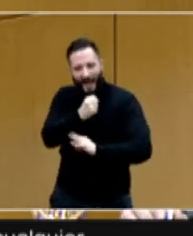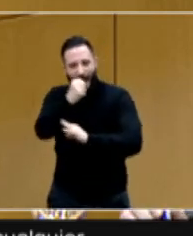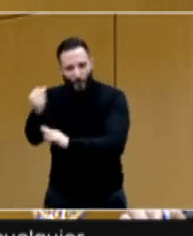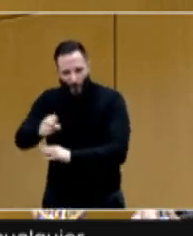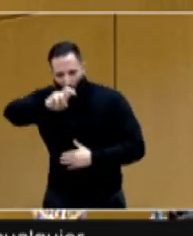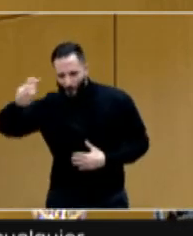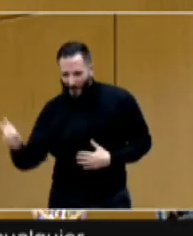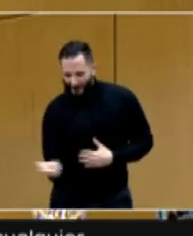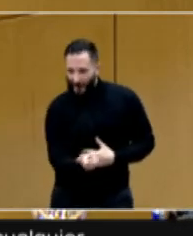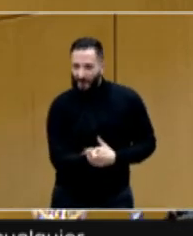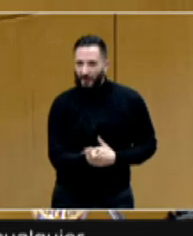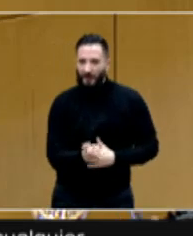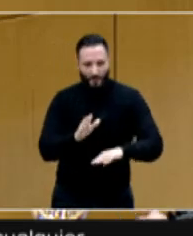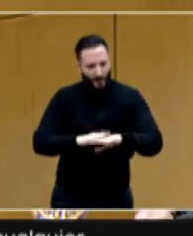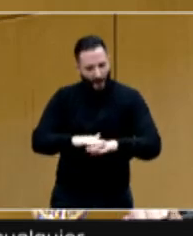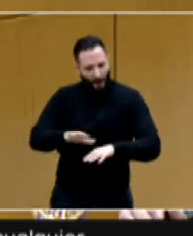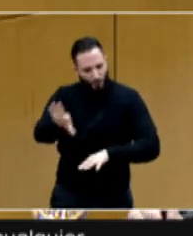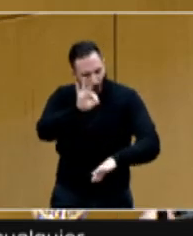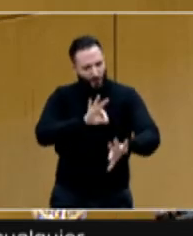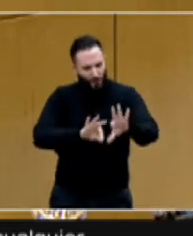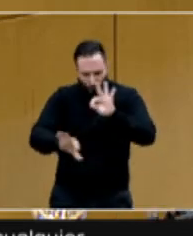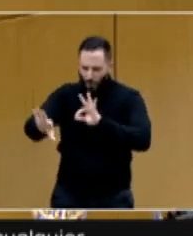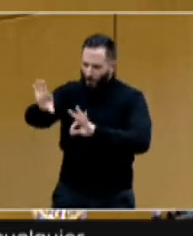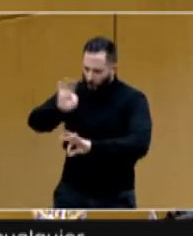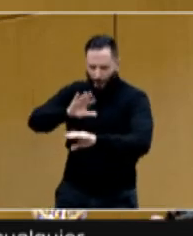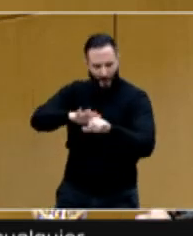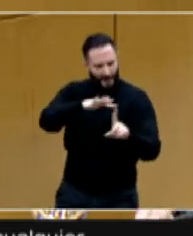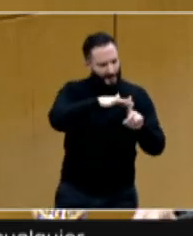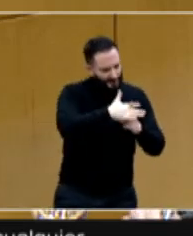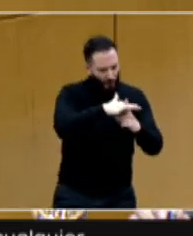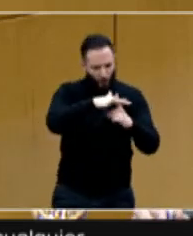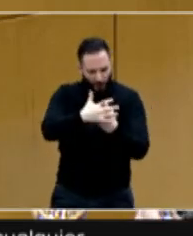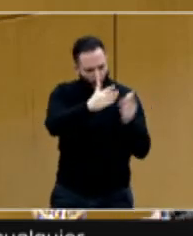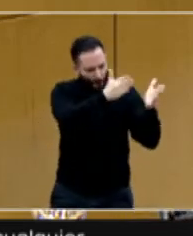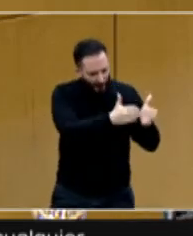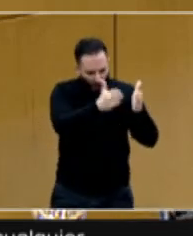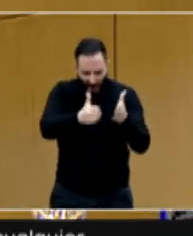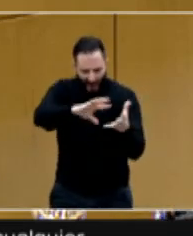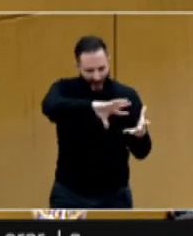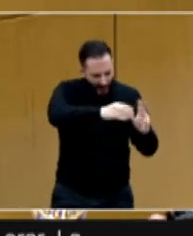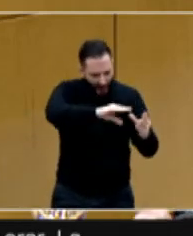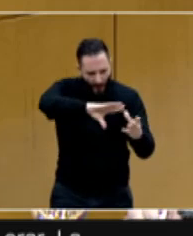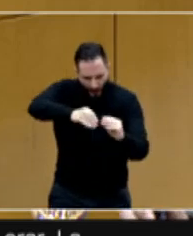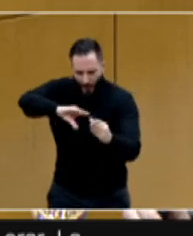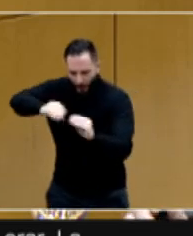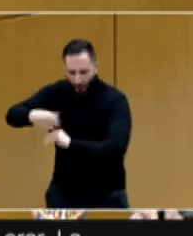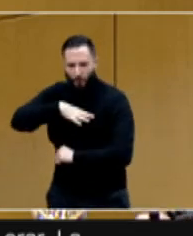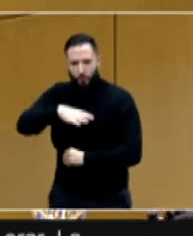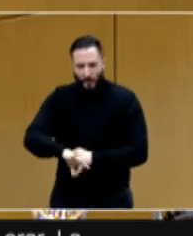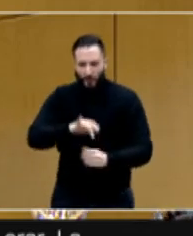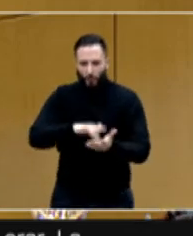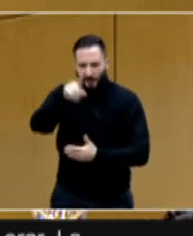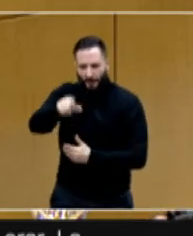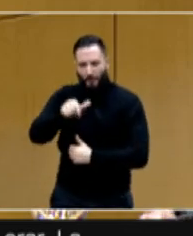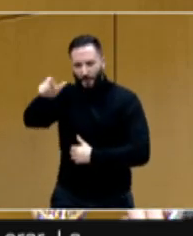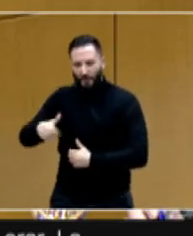de distintas posibilidades que se pueden adaptar a la situación de cada persona también desde la provisión voluntaria de apoyo desde la